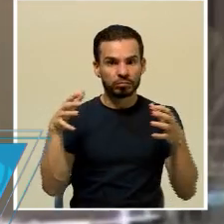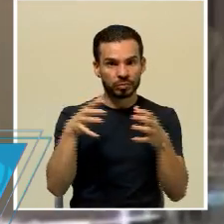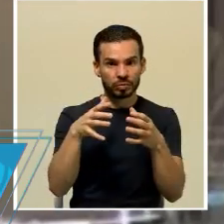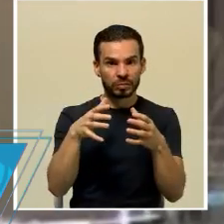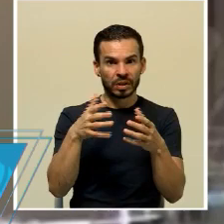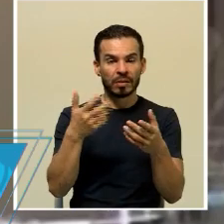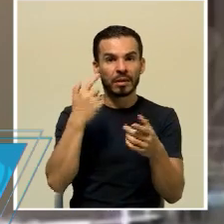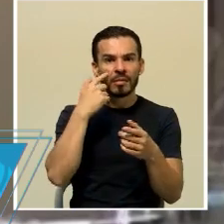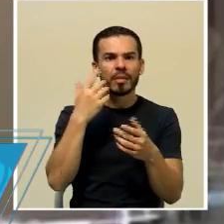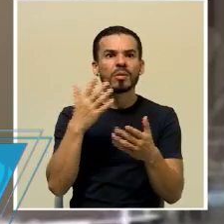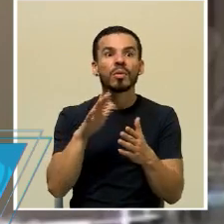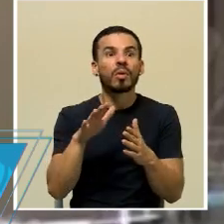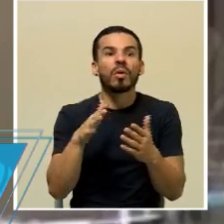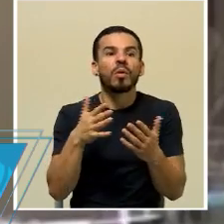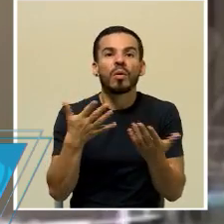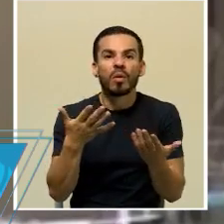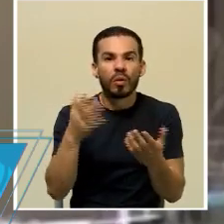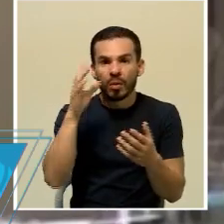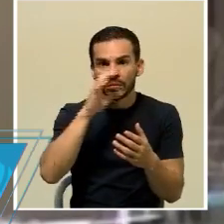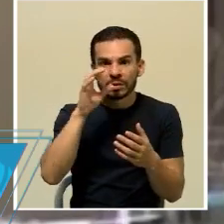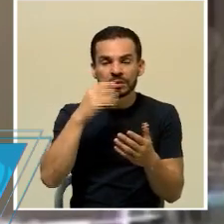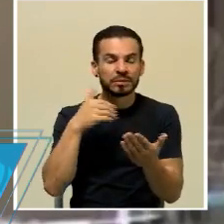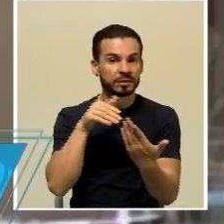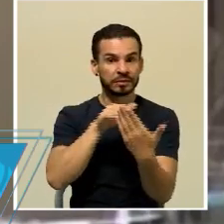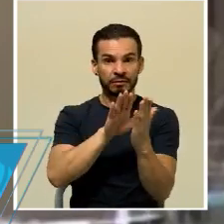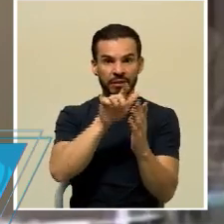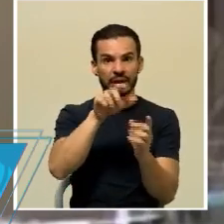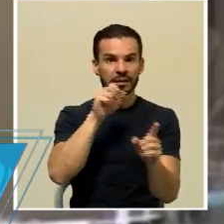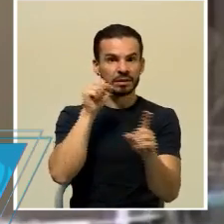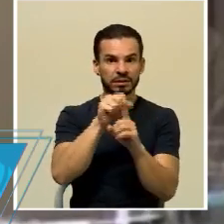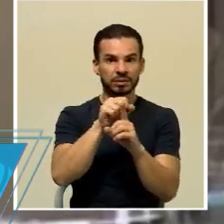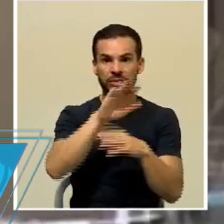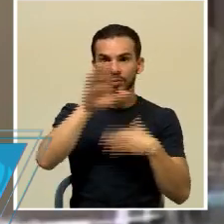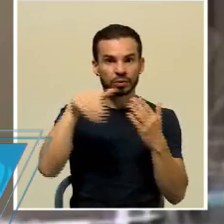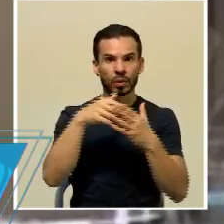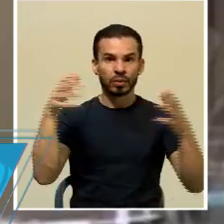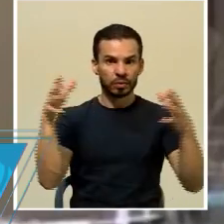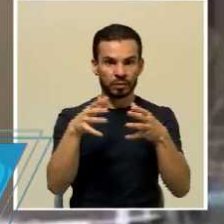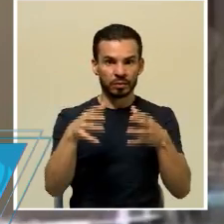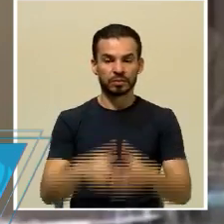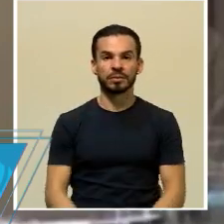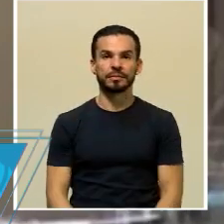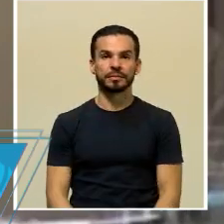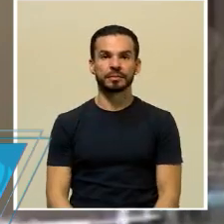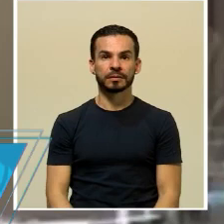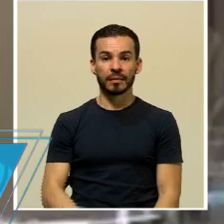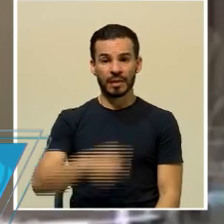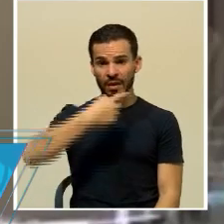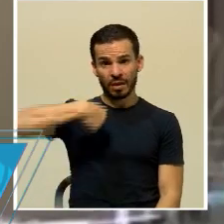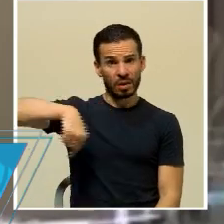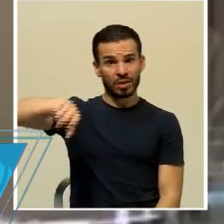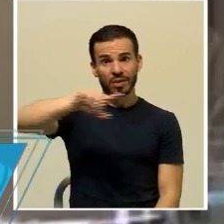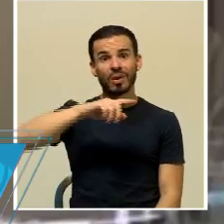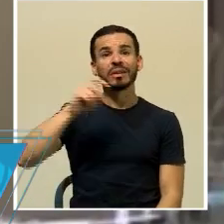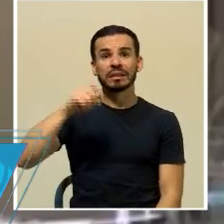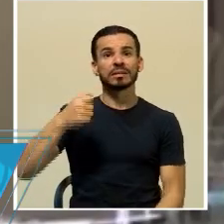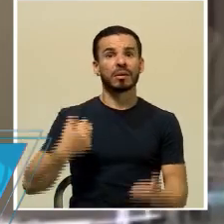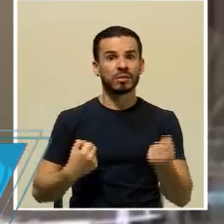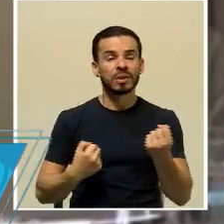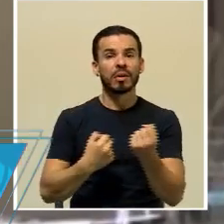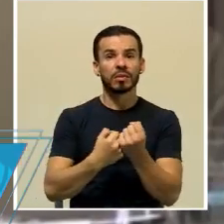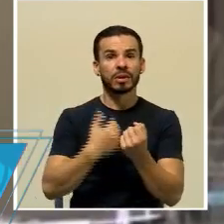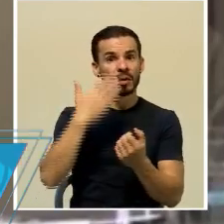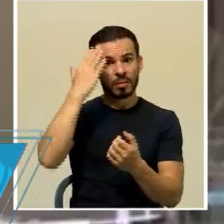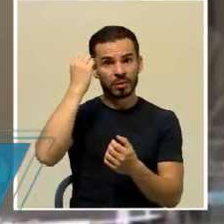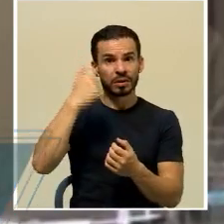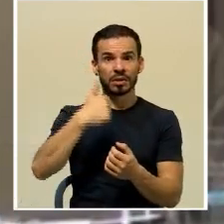juntamos y vemos cómo enfrentamos esta situación todos en conjunto. Y aquí todos vamos a tener que aportar, ¿verdad?